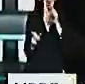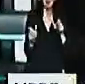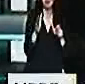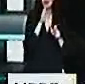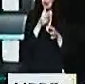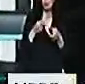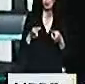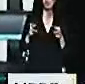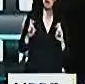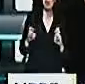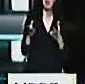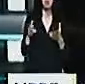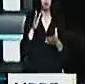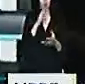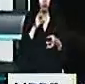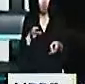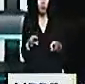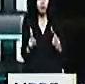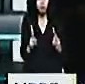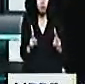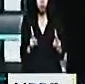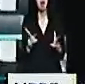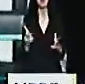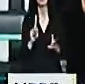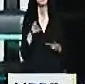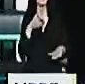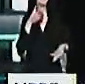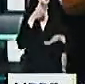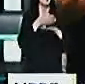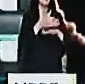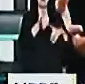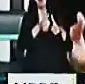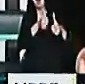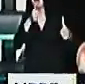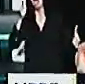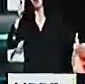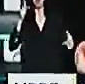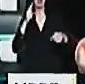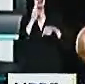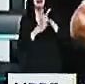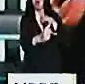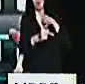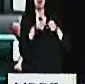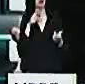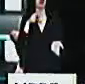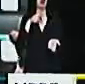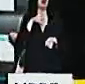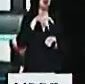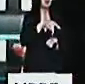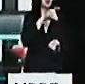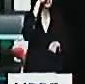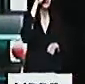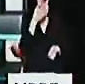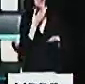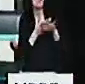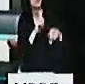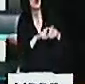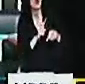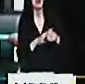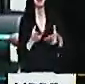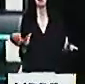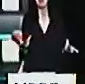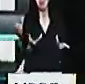esa posibilidad, o sea, no tienen ese derecho a no tener que ir y trasladarse tantos kilómetros a saber si le, cuándo, para cuándo